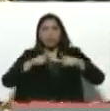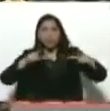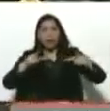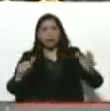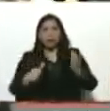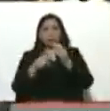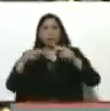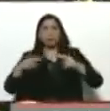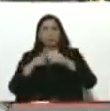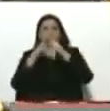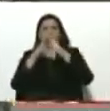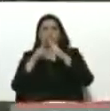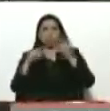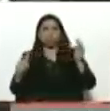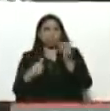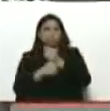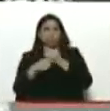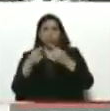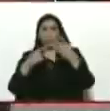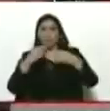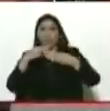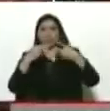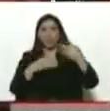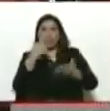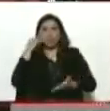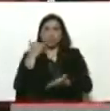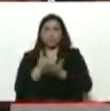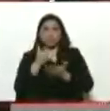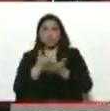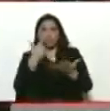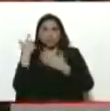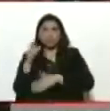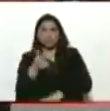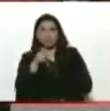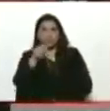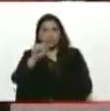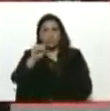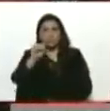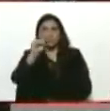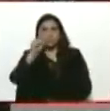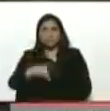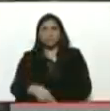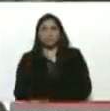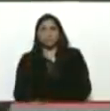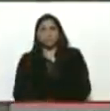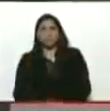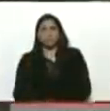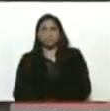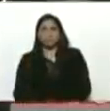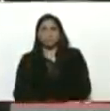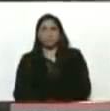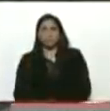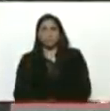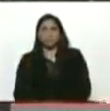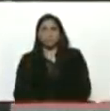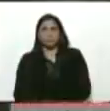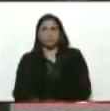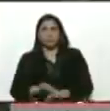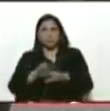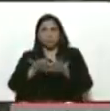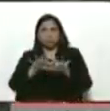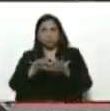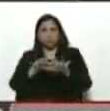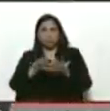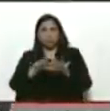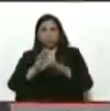otra cantidad de material que está aquí, aquí está, miren, GPS, GPS, esta computadora.